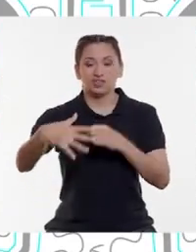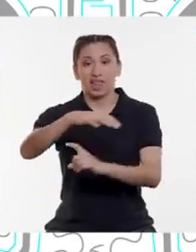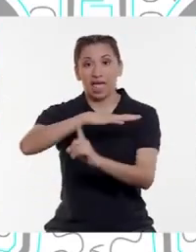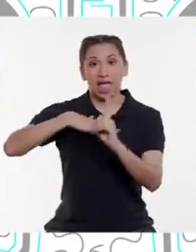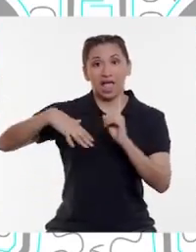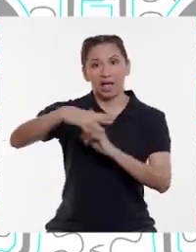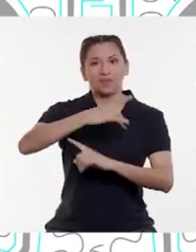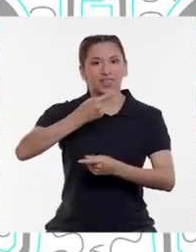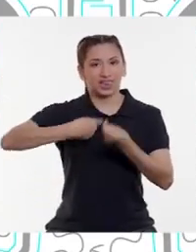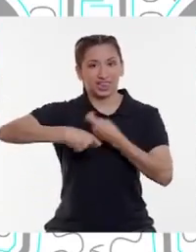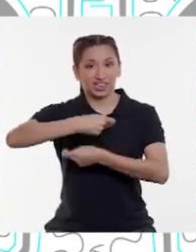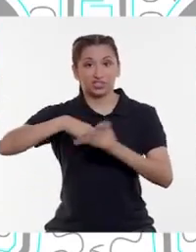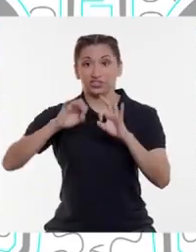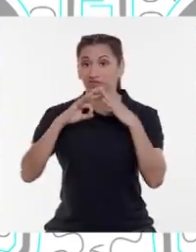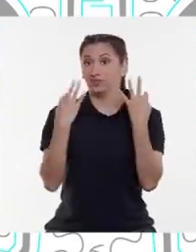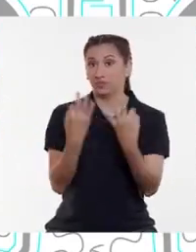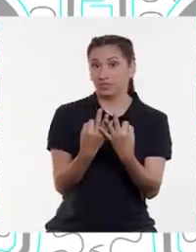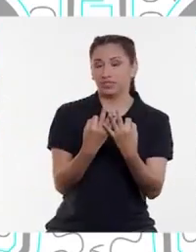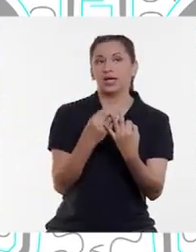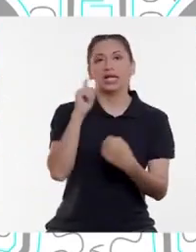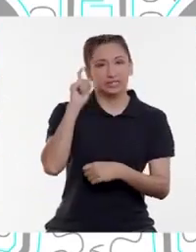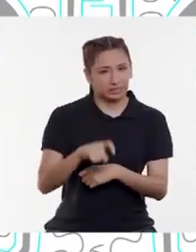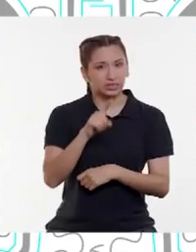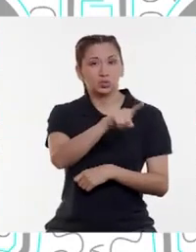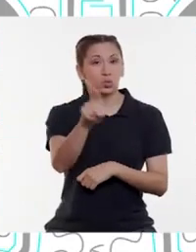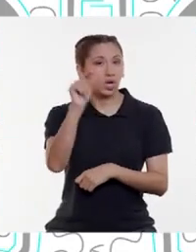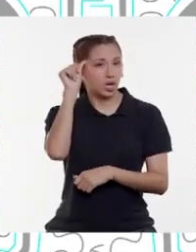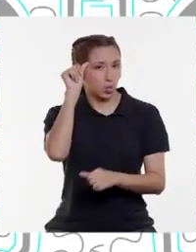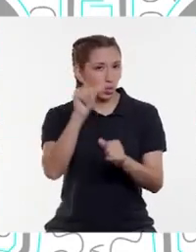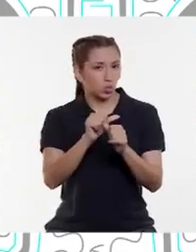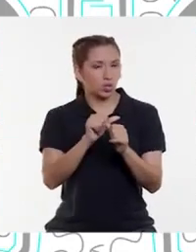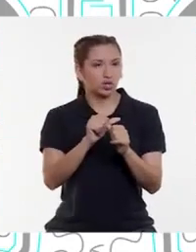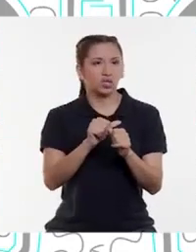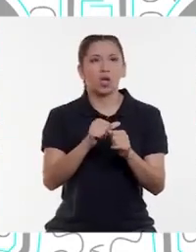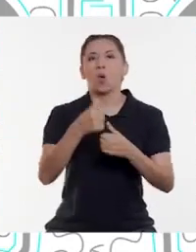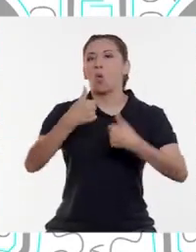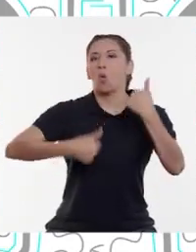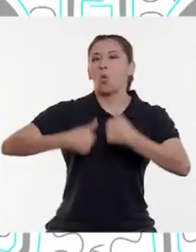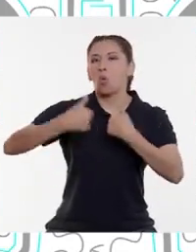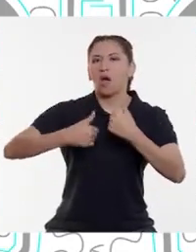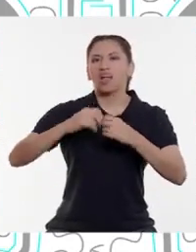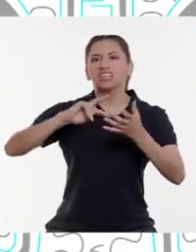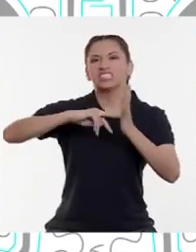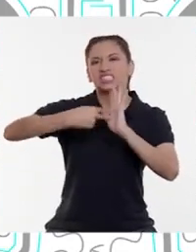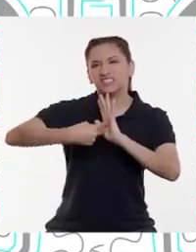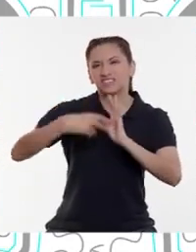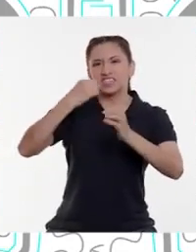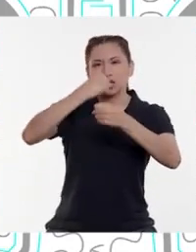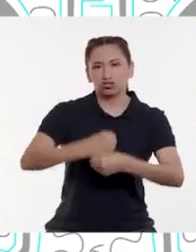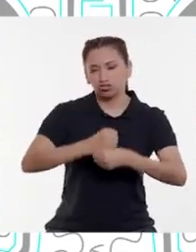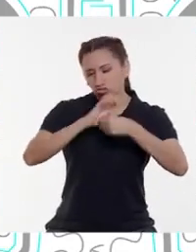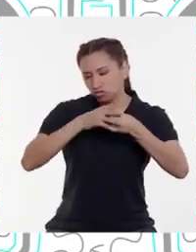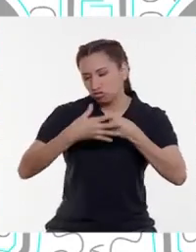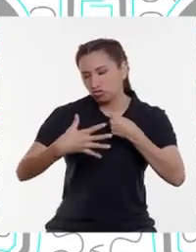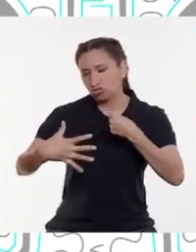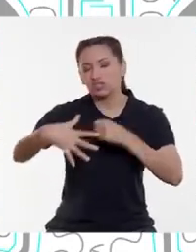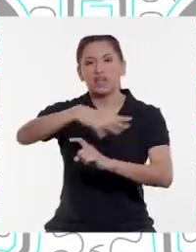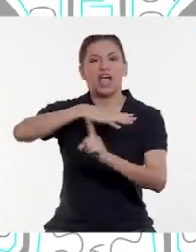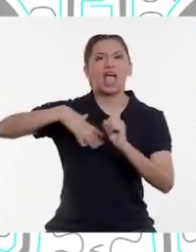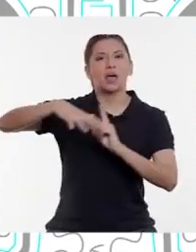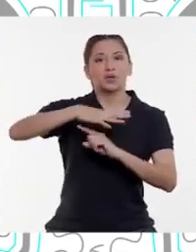sostenibilidad ambiental con el negocio familiar, deberíamos recordar primero a qué nos referimos con sostenibilidad